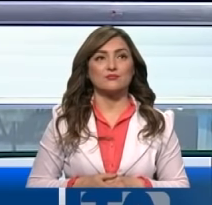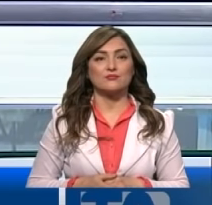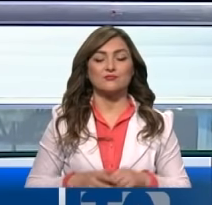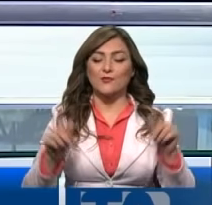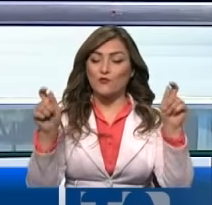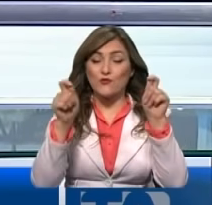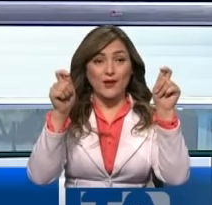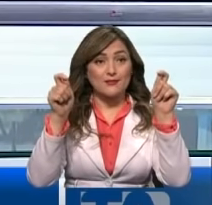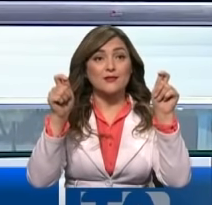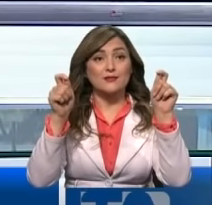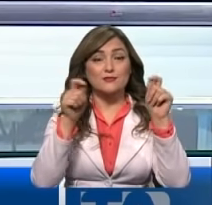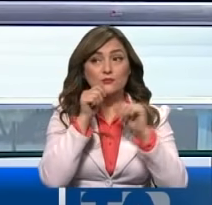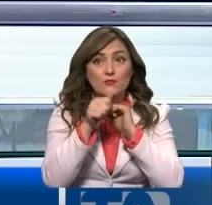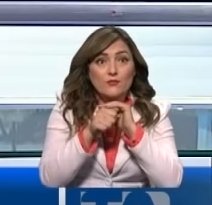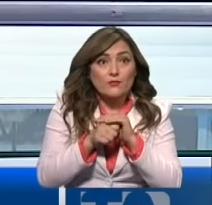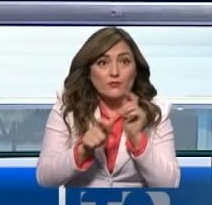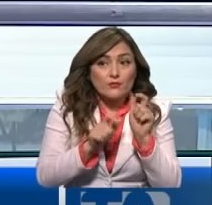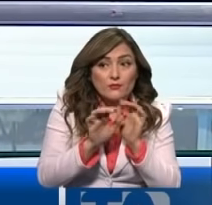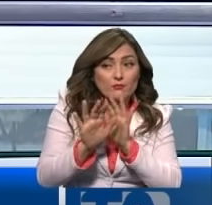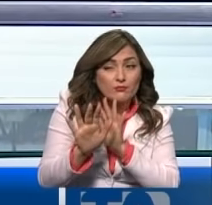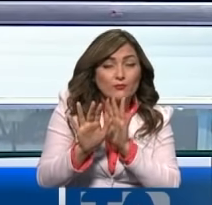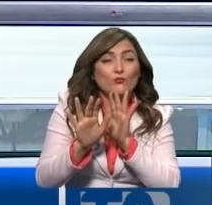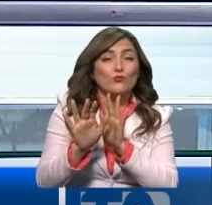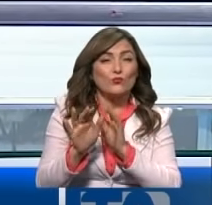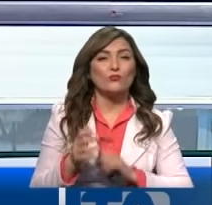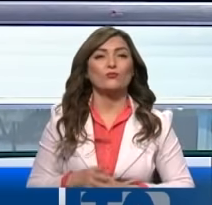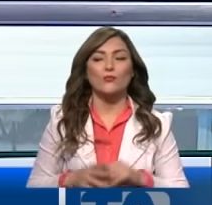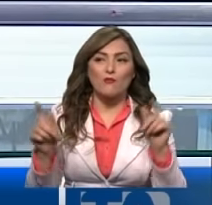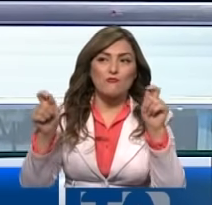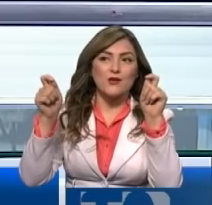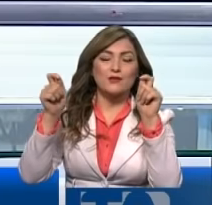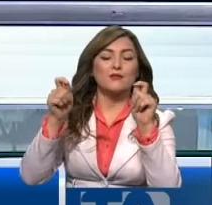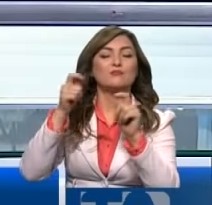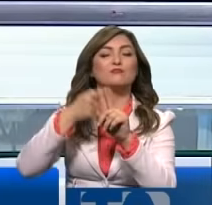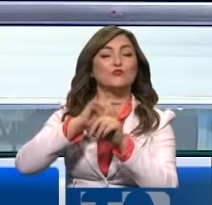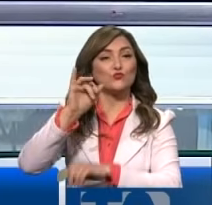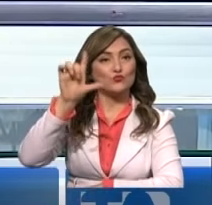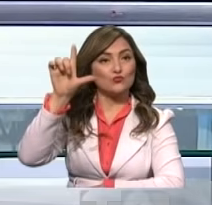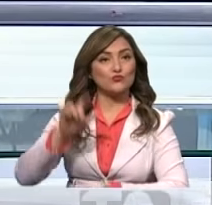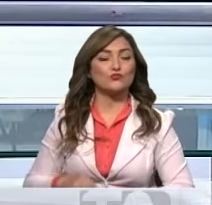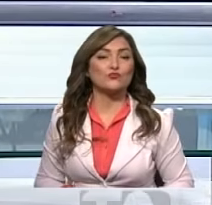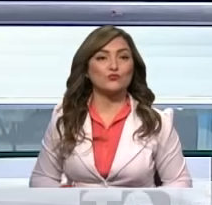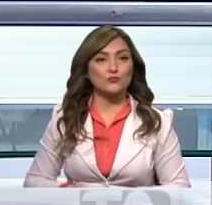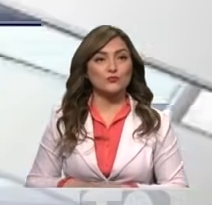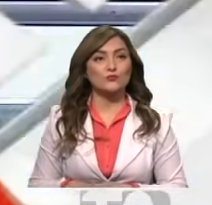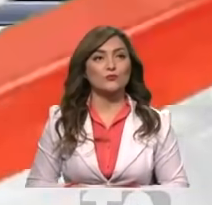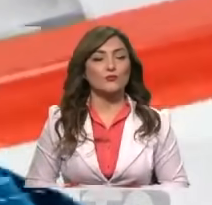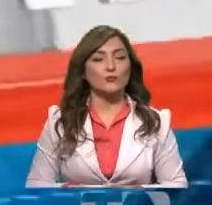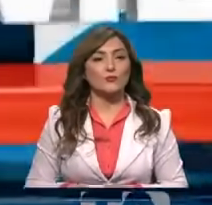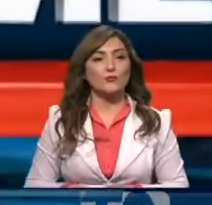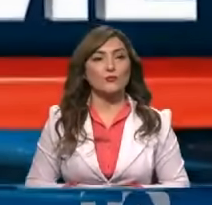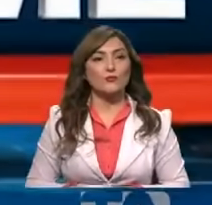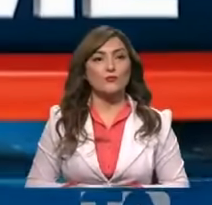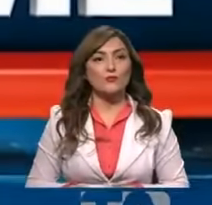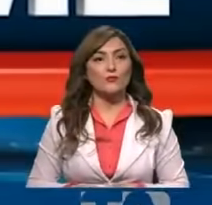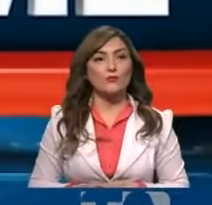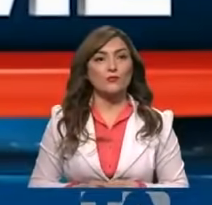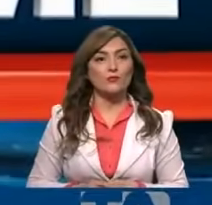las fiestas clandestinas y aglomeraciones que se registraron por las fiestas julianas. Luisa María Heredia informa.